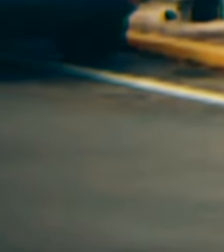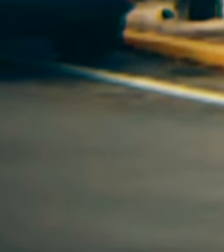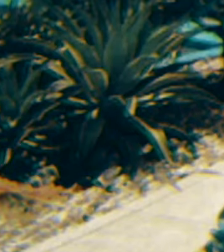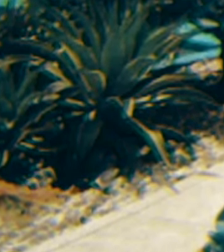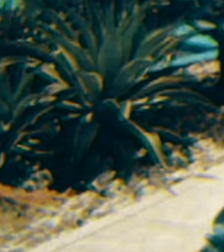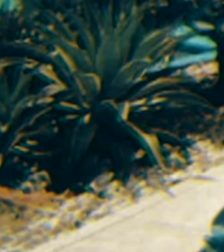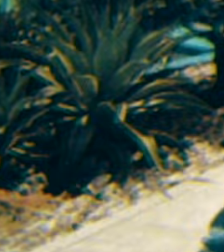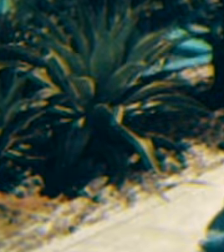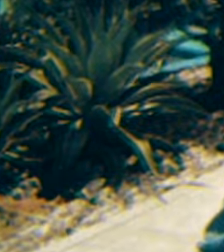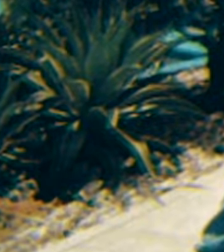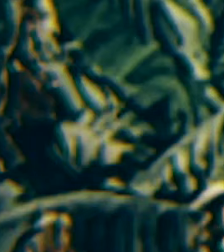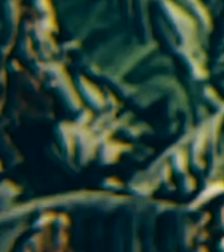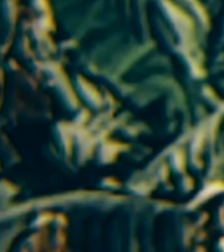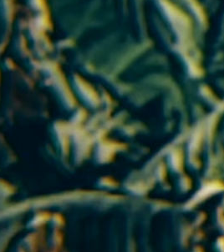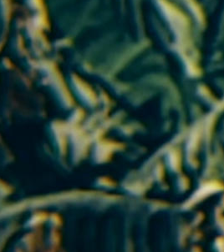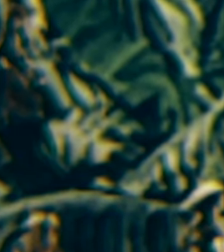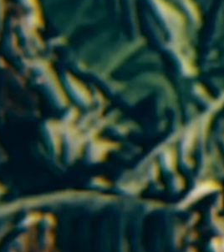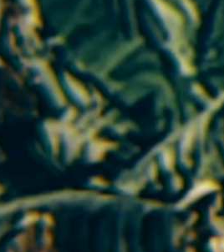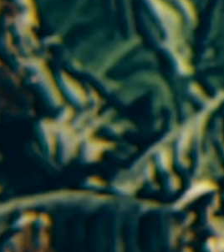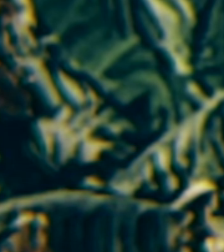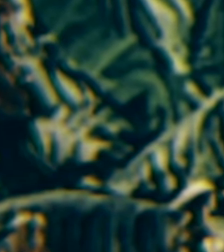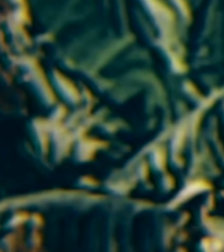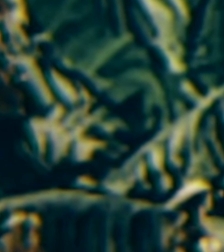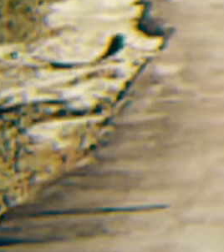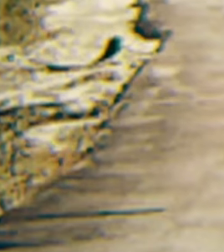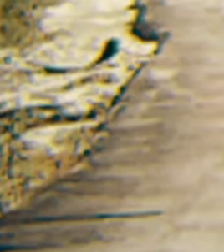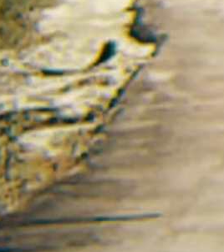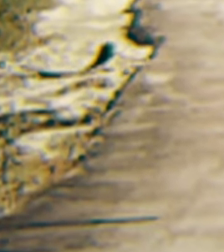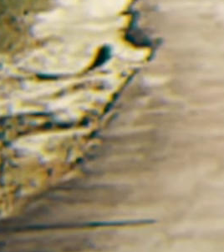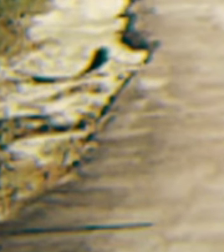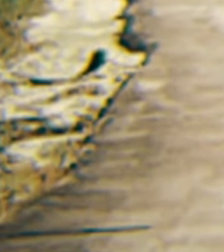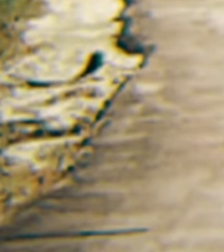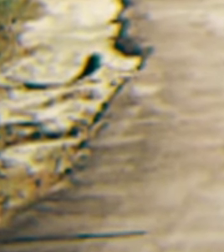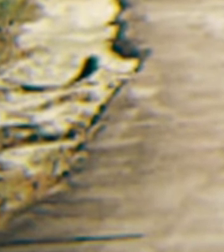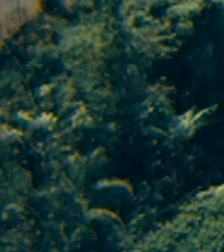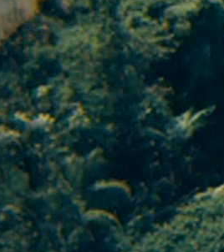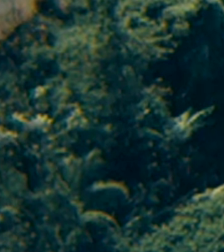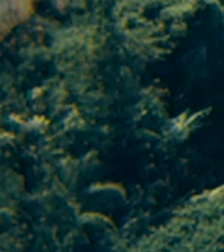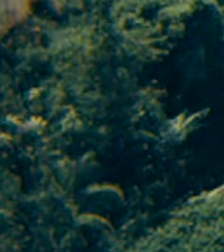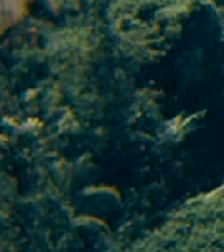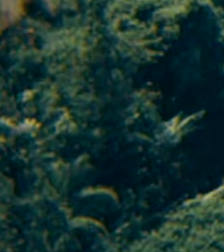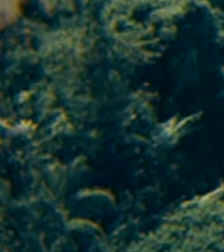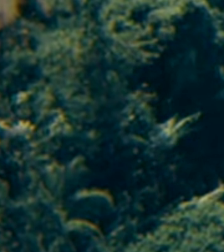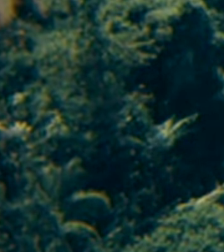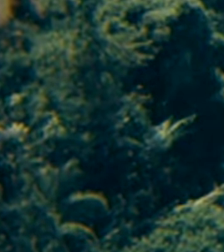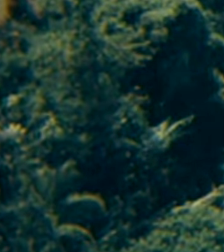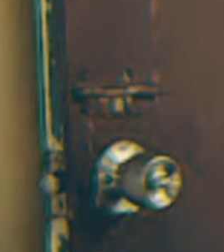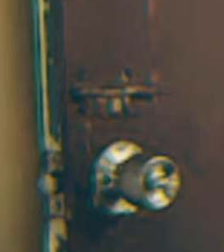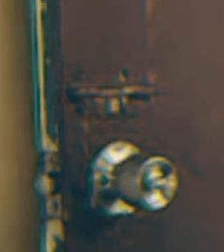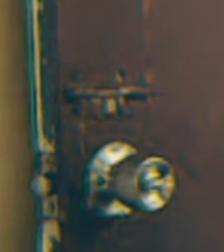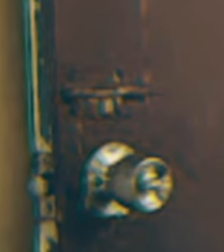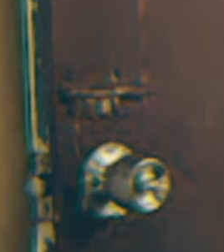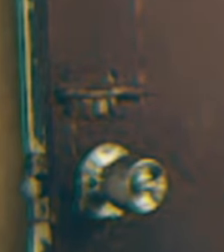sea. Y aquí se come mofongo, bacalaito y que nepa. Soy de 100 por 35. De la isla del